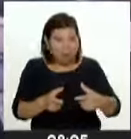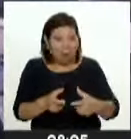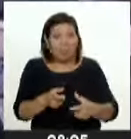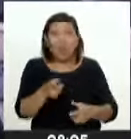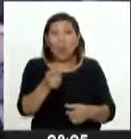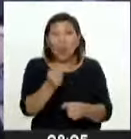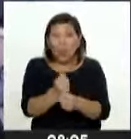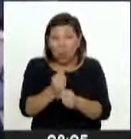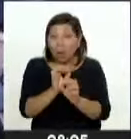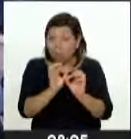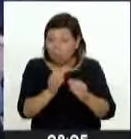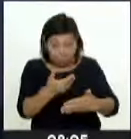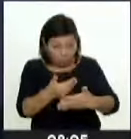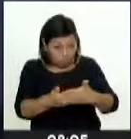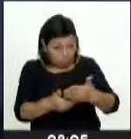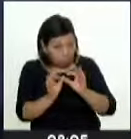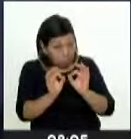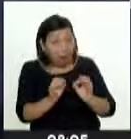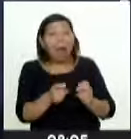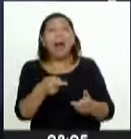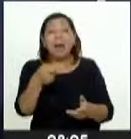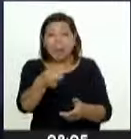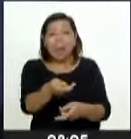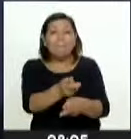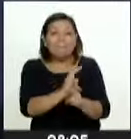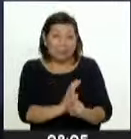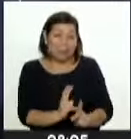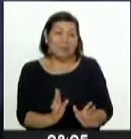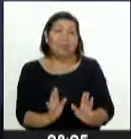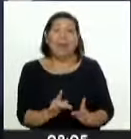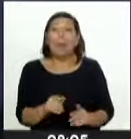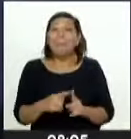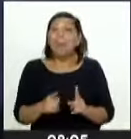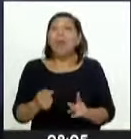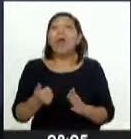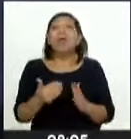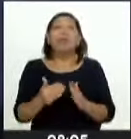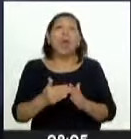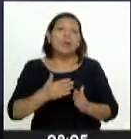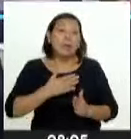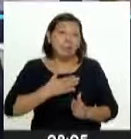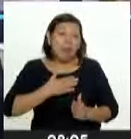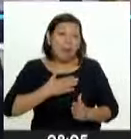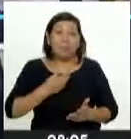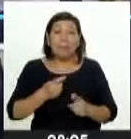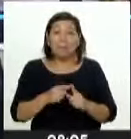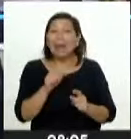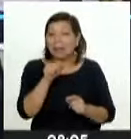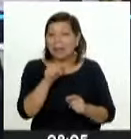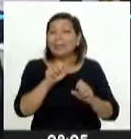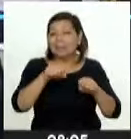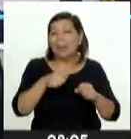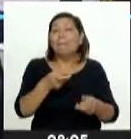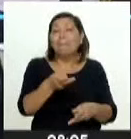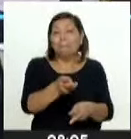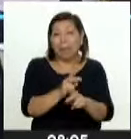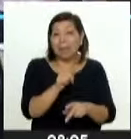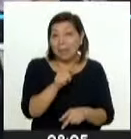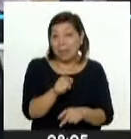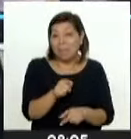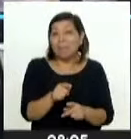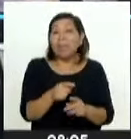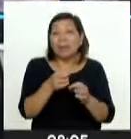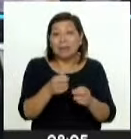por honorarios, que tienen cierta estabilidad laboral, que tienen de repente casa propia, contrato de alquiler. Entonces, claro, para el banco es mucho